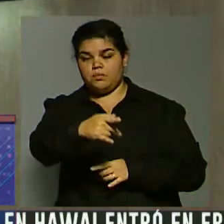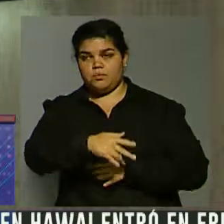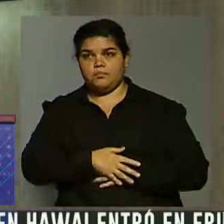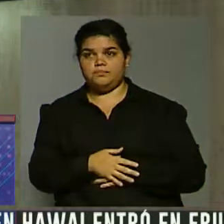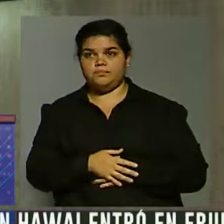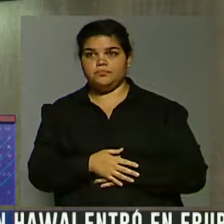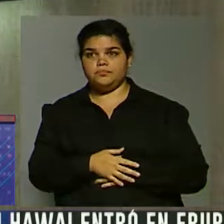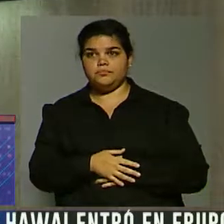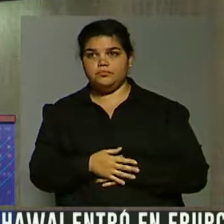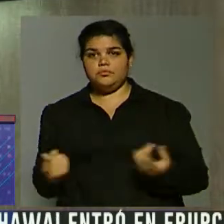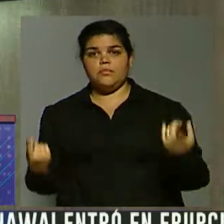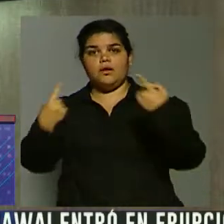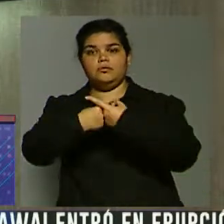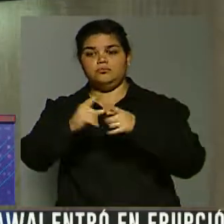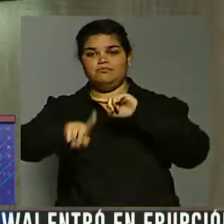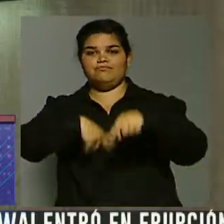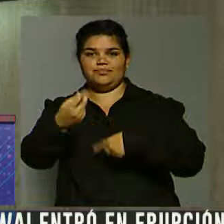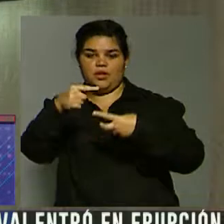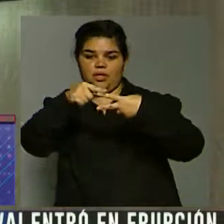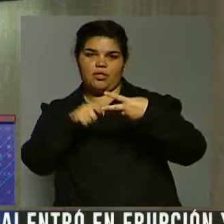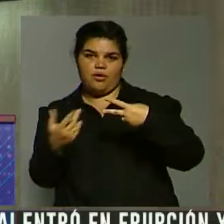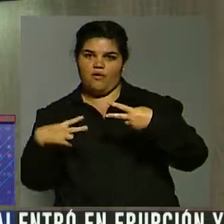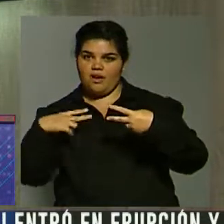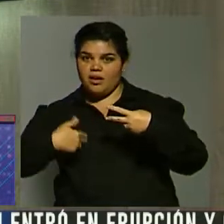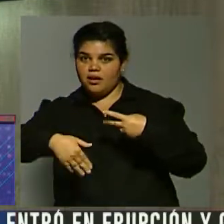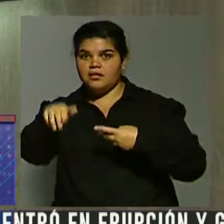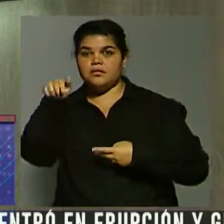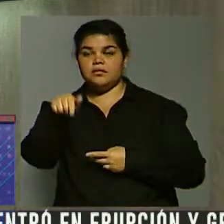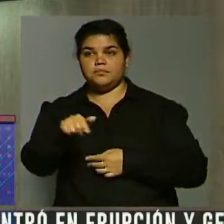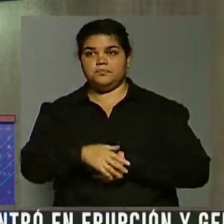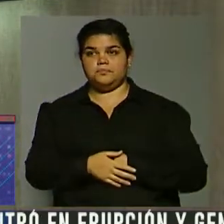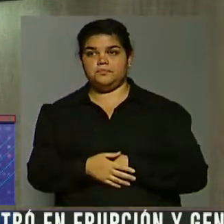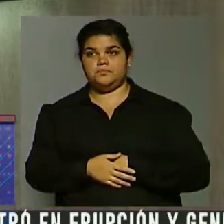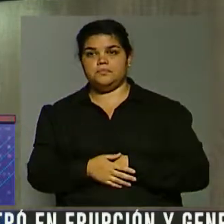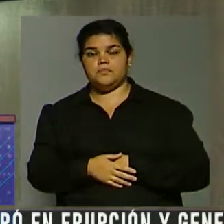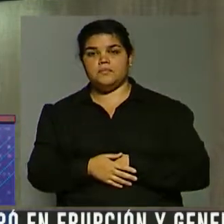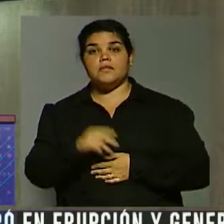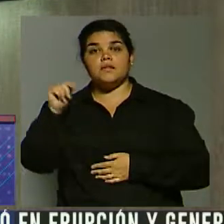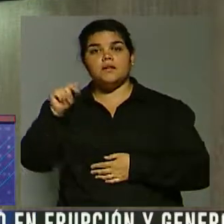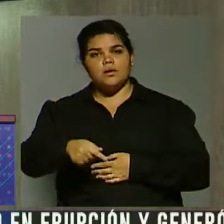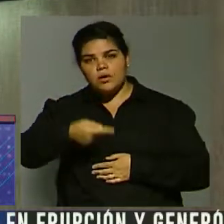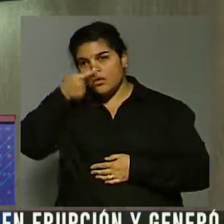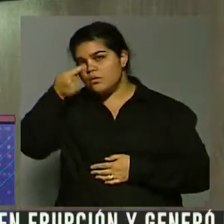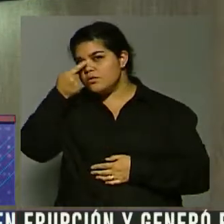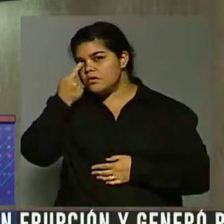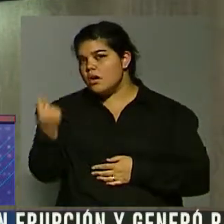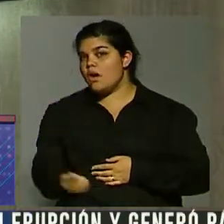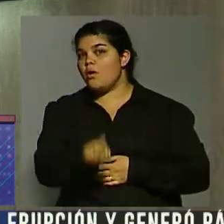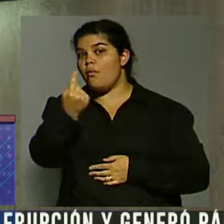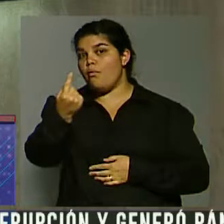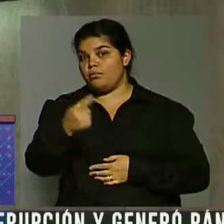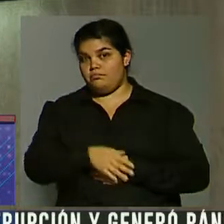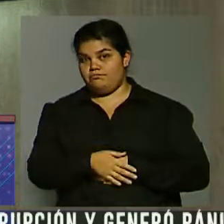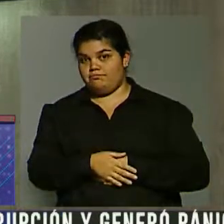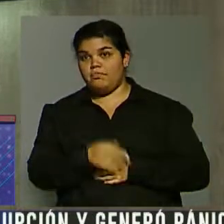Martín del Potro va a estar recibiendo y enfrentándose a el serbio. Vamos a ir a una de las curiosidades que le he traído a Claudia Durán.